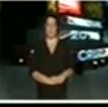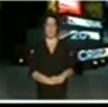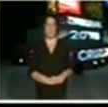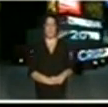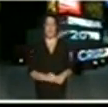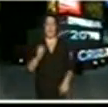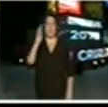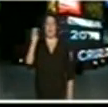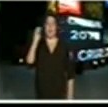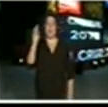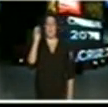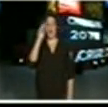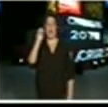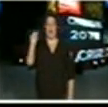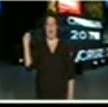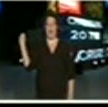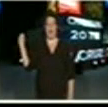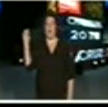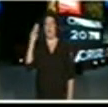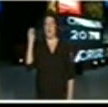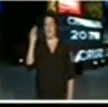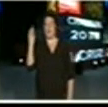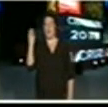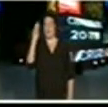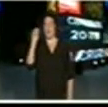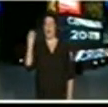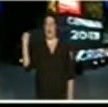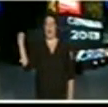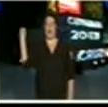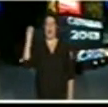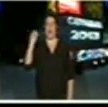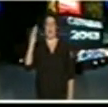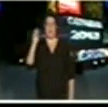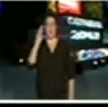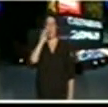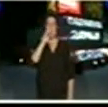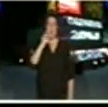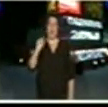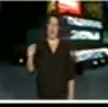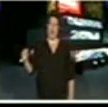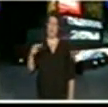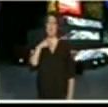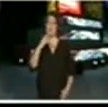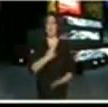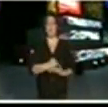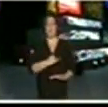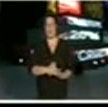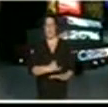Pa para pa, pa para pa, pa para pa, pa para pa.